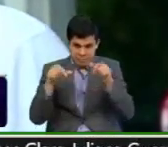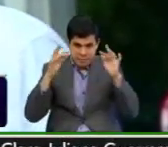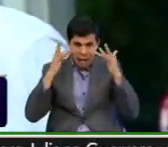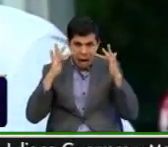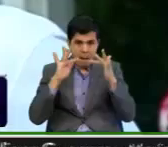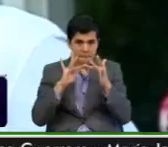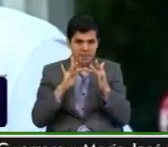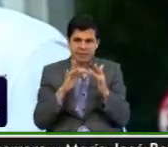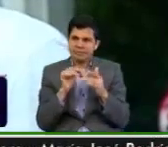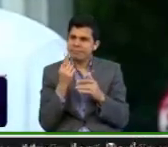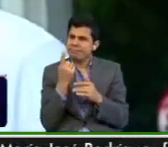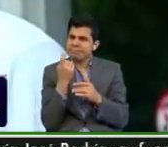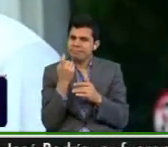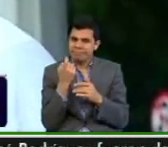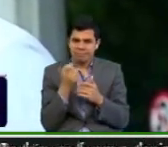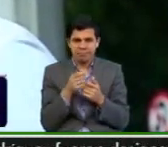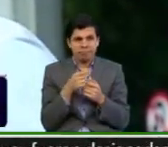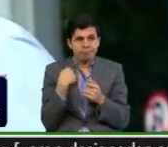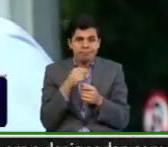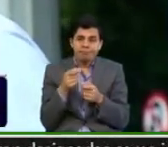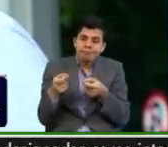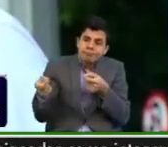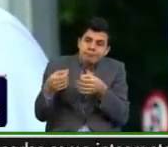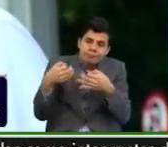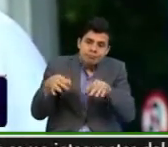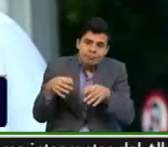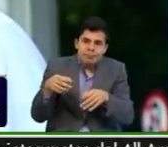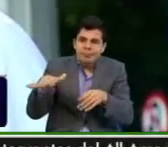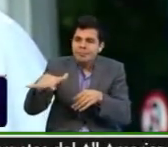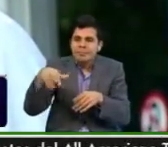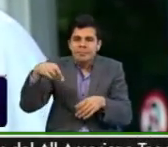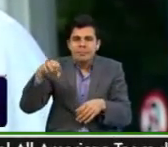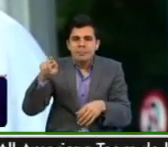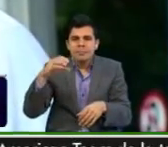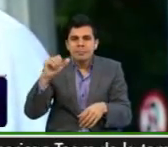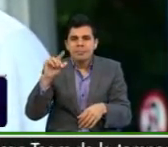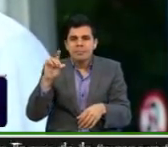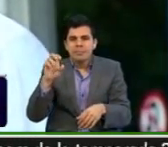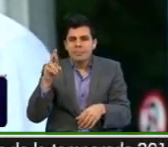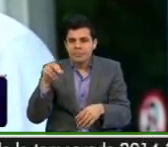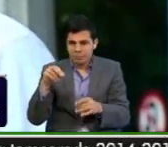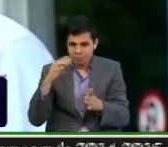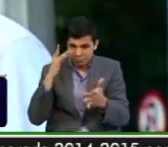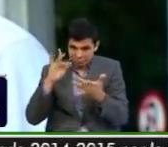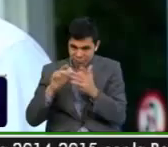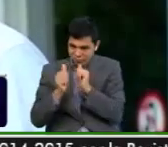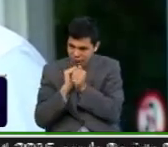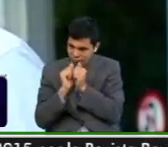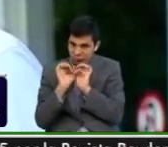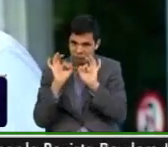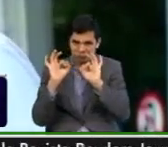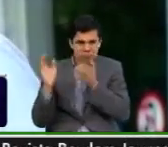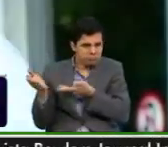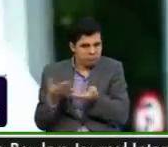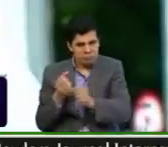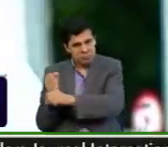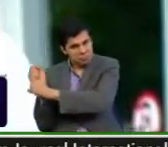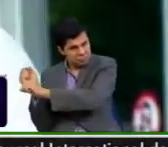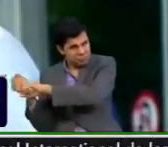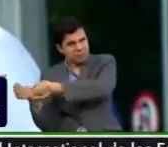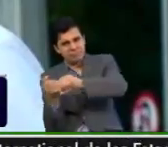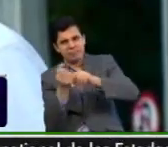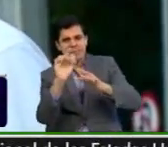que arrimarnos por ahí al pescadero, pero esa cancha no presta los servicios para este